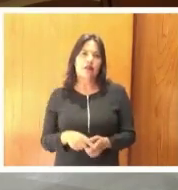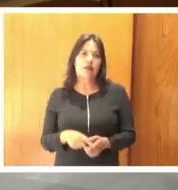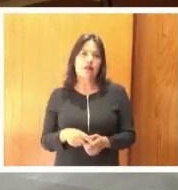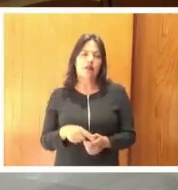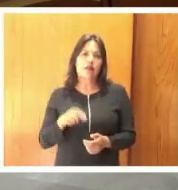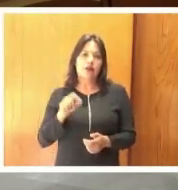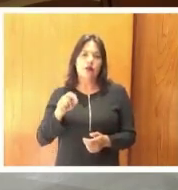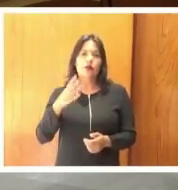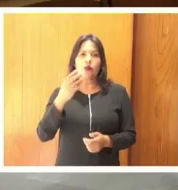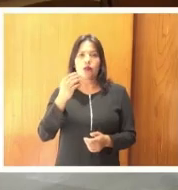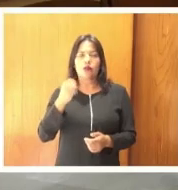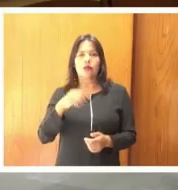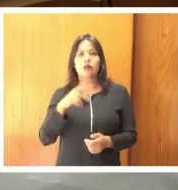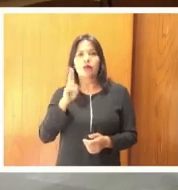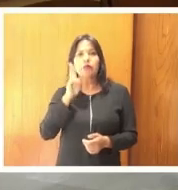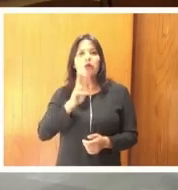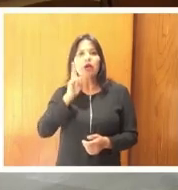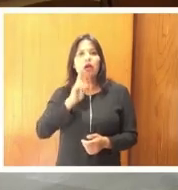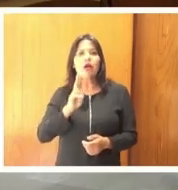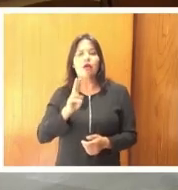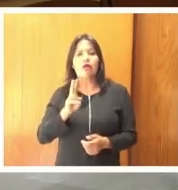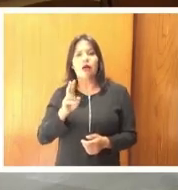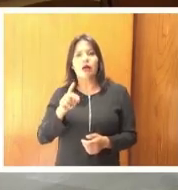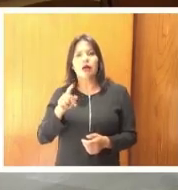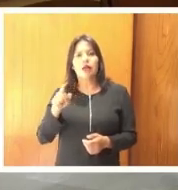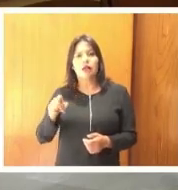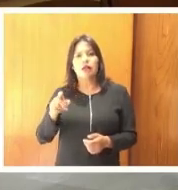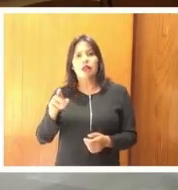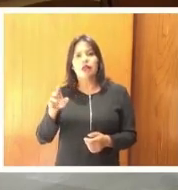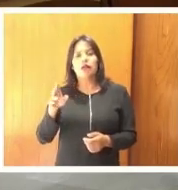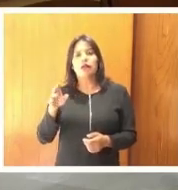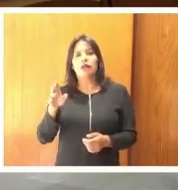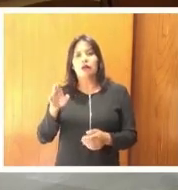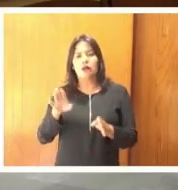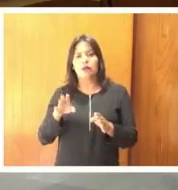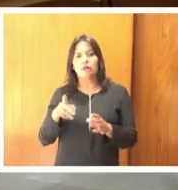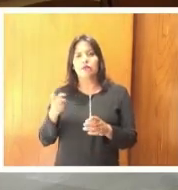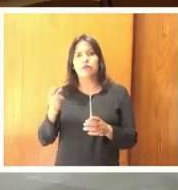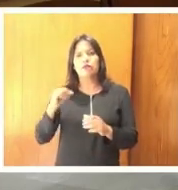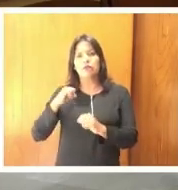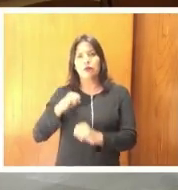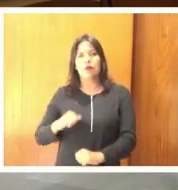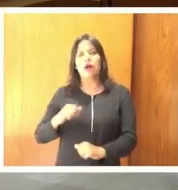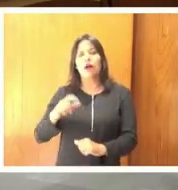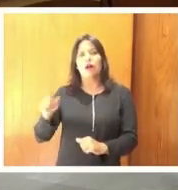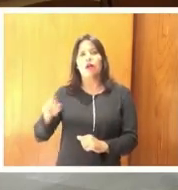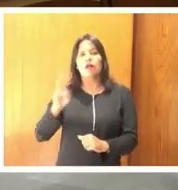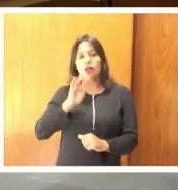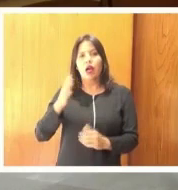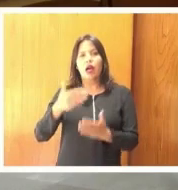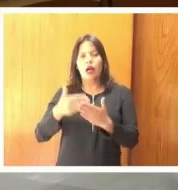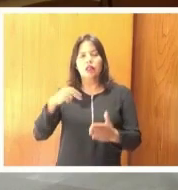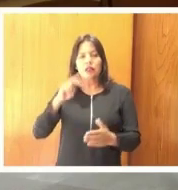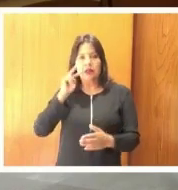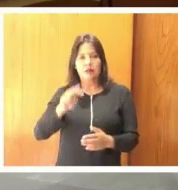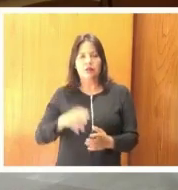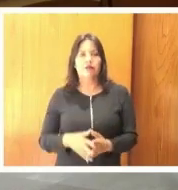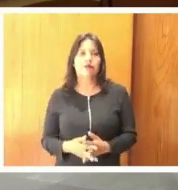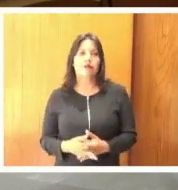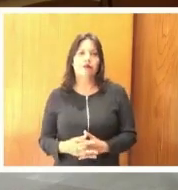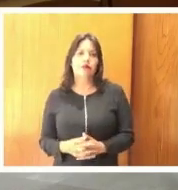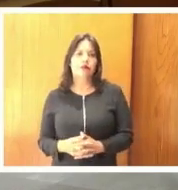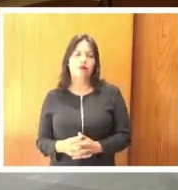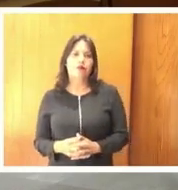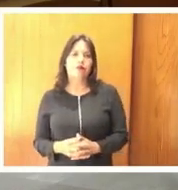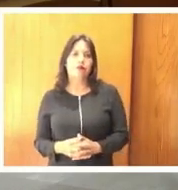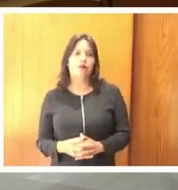13.377/ICR-99 por la prueba de daño y la clasificación del cargo de elementos operativos en los términos ya expuestos. Gracias, comisionado. Comisionada Ramírez Peña.